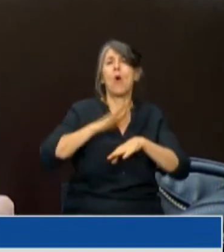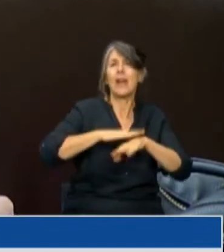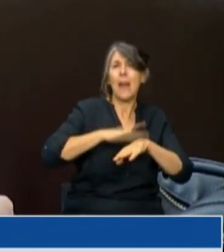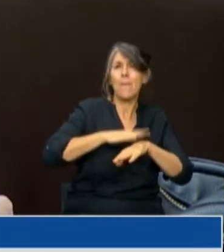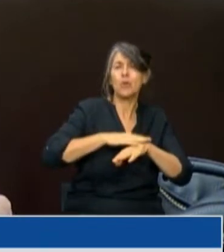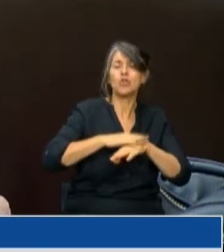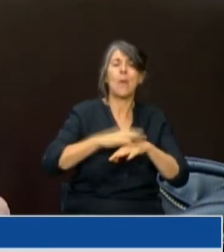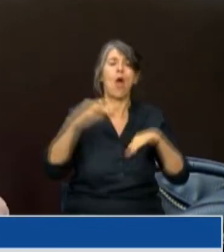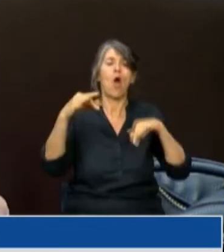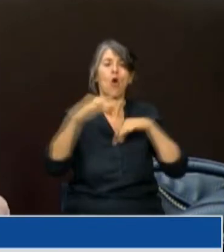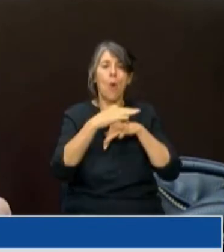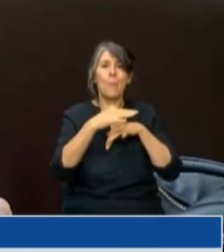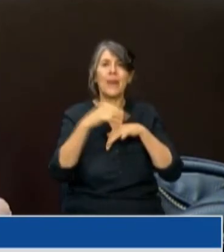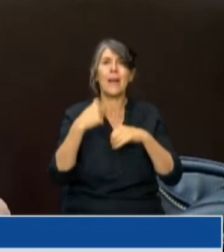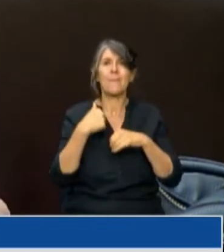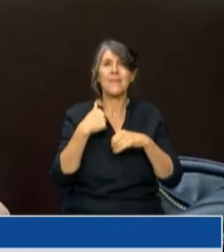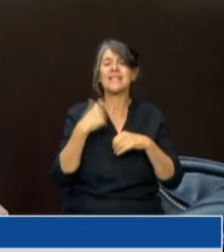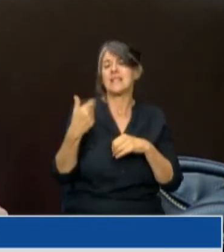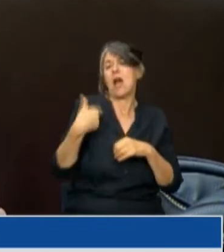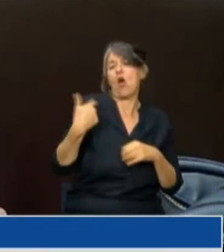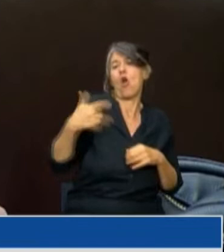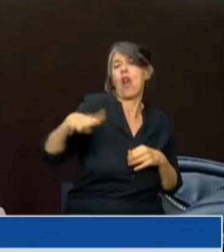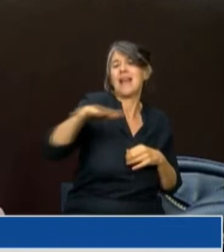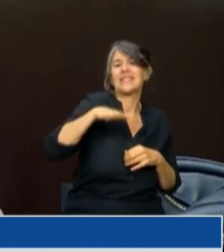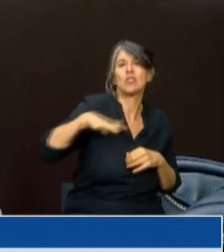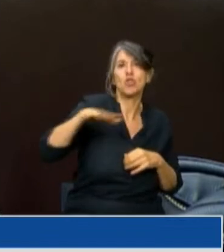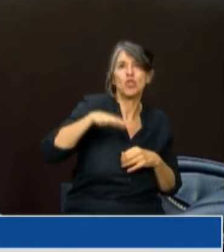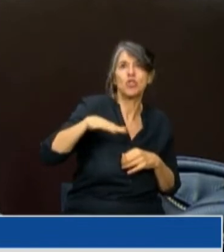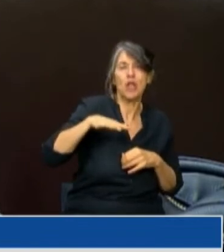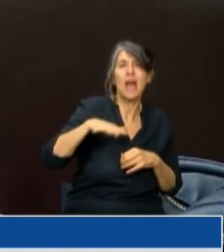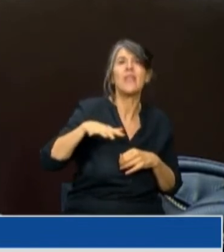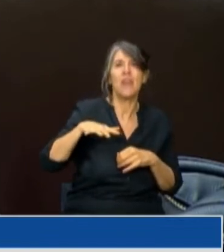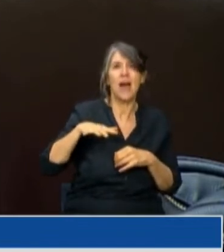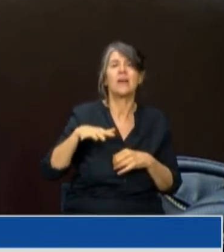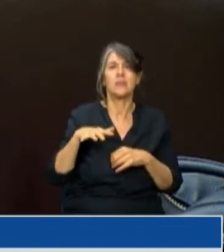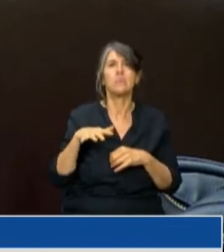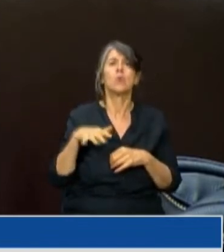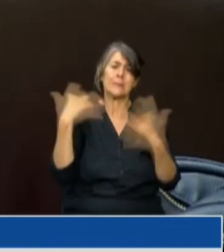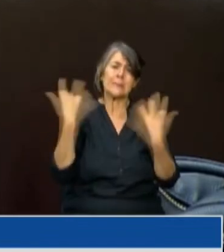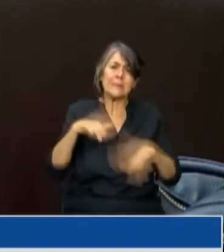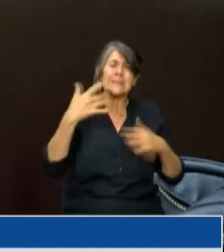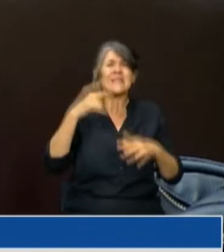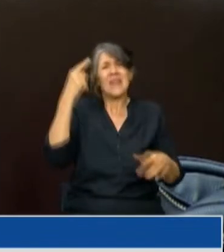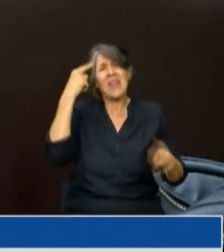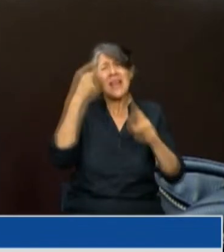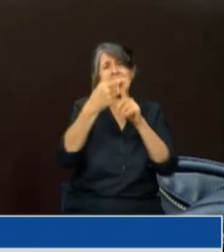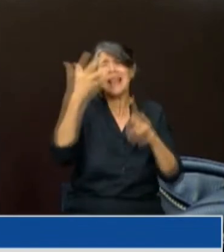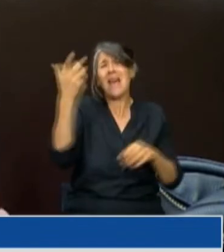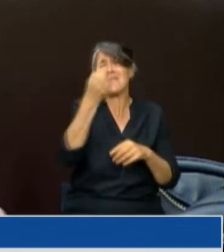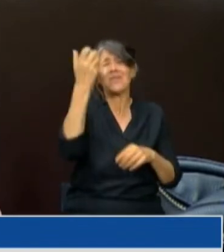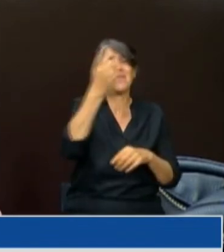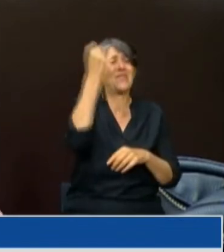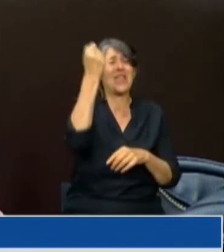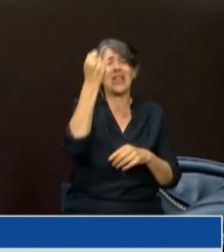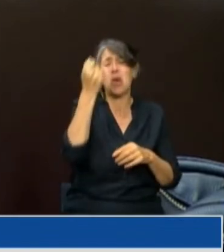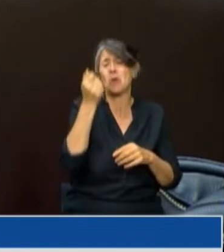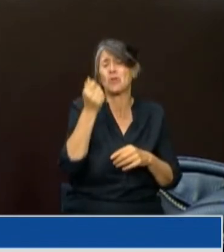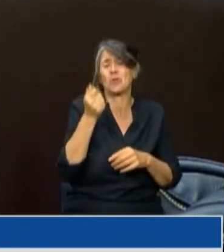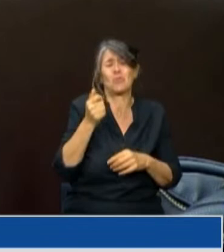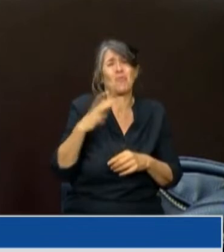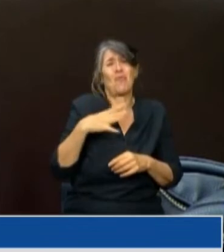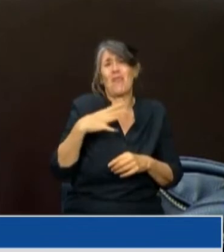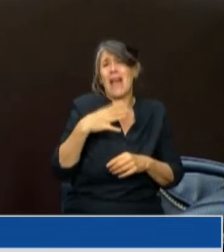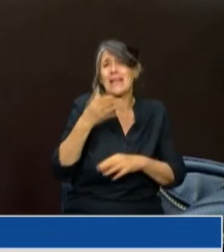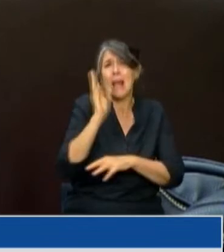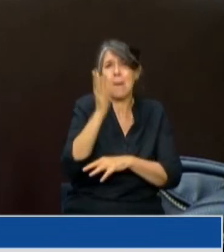nuestra sociedad, en nuestra comunidad, para poder enfrentar los muchos desafíos que quedan. El desarrollo